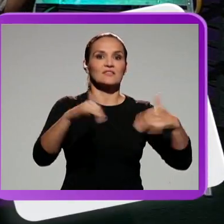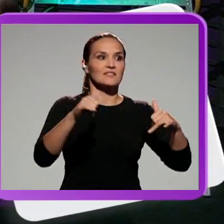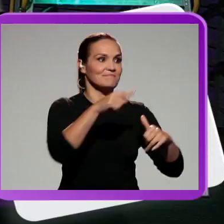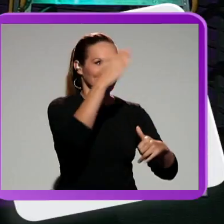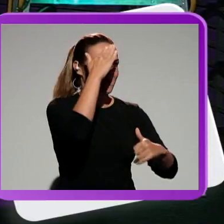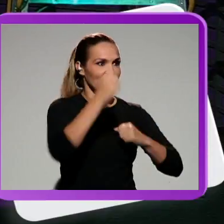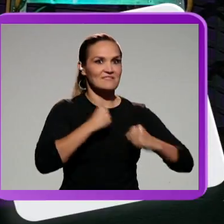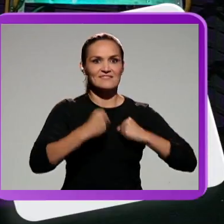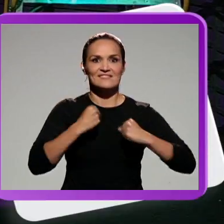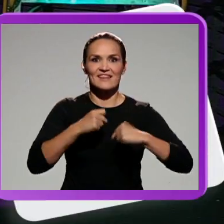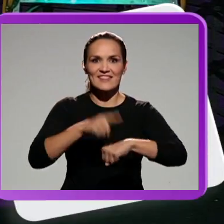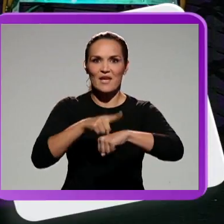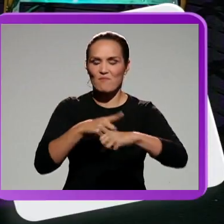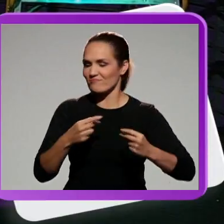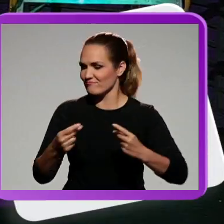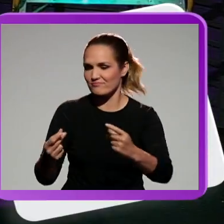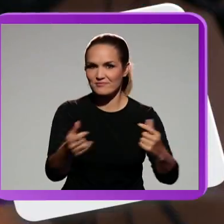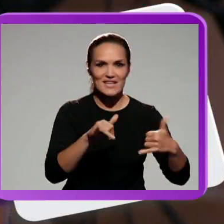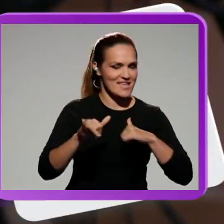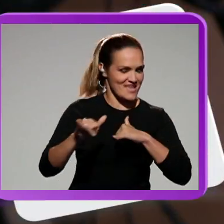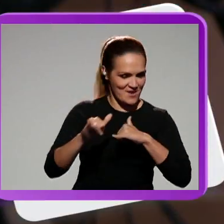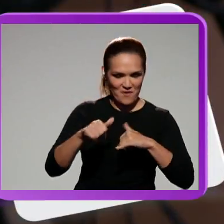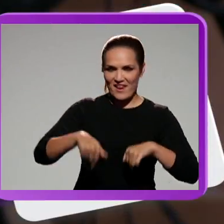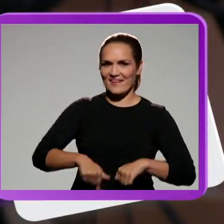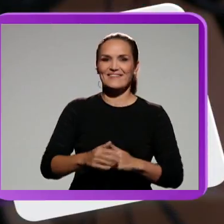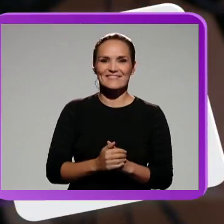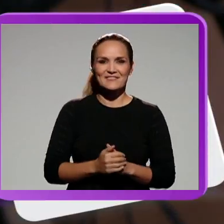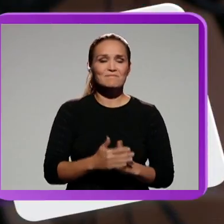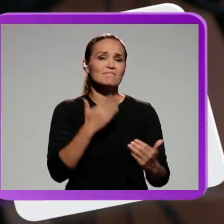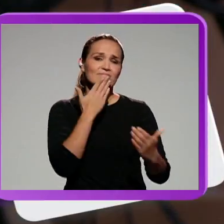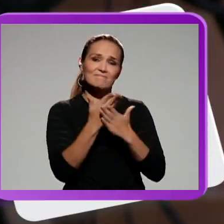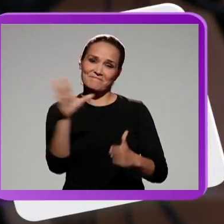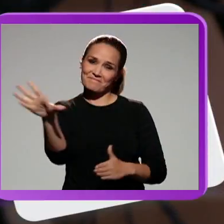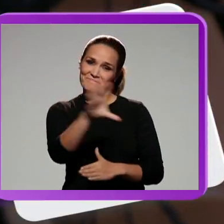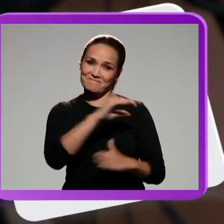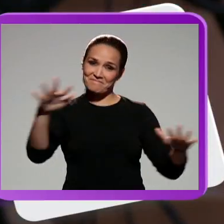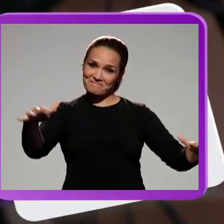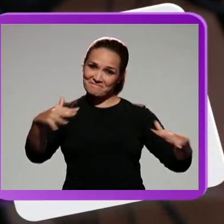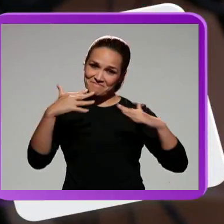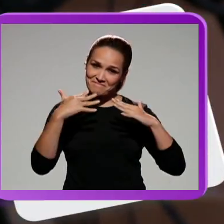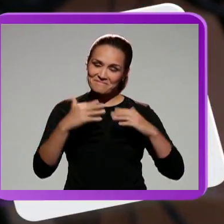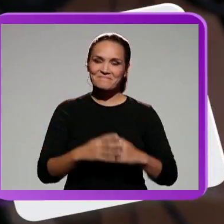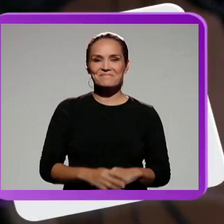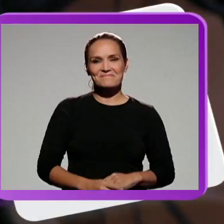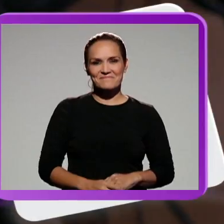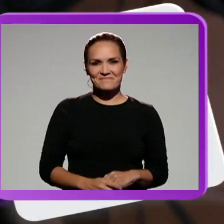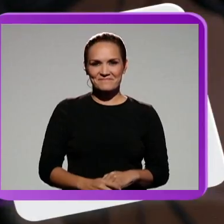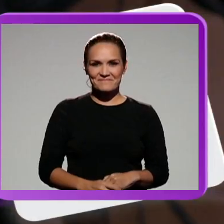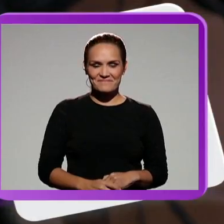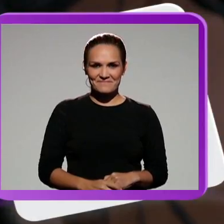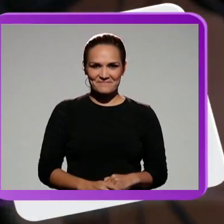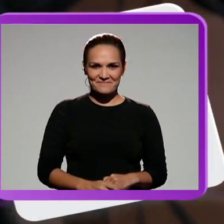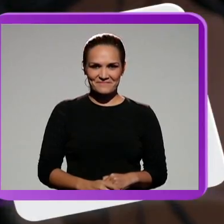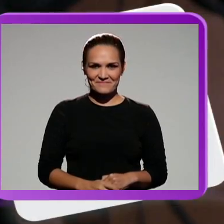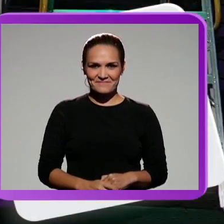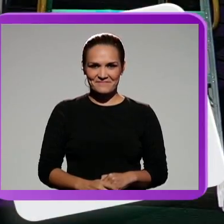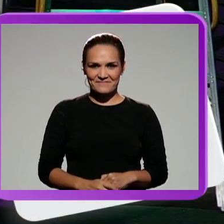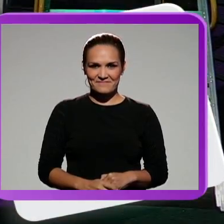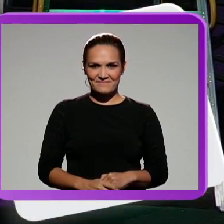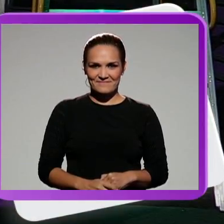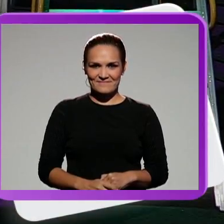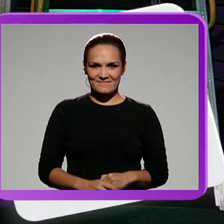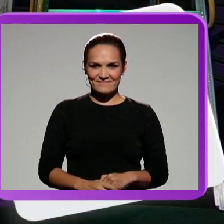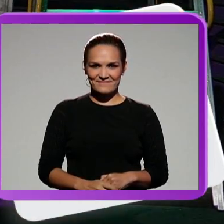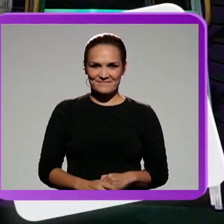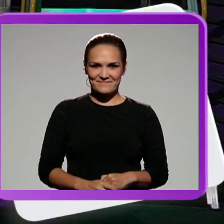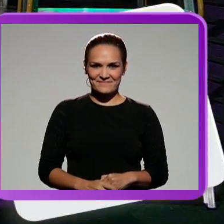vas con el tiempo, contra el tiempo. Sí, es cierto. Bueno, muchas gracias a todos por acompañarnos. Yo soy Eileen Roca. Yo